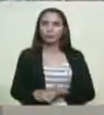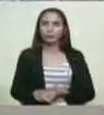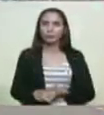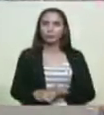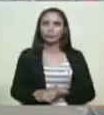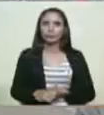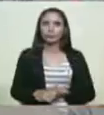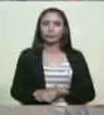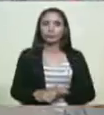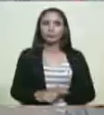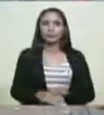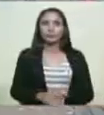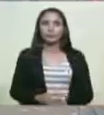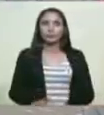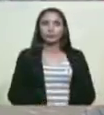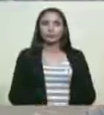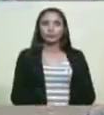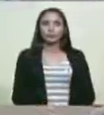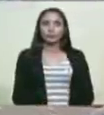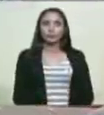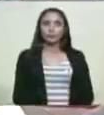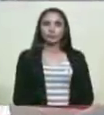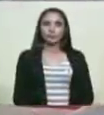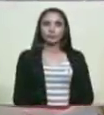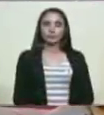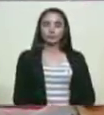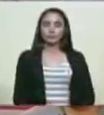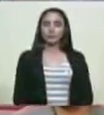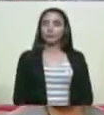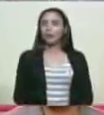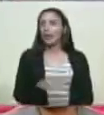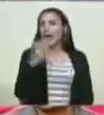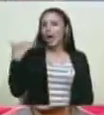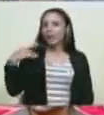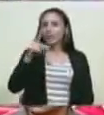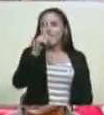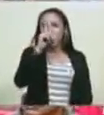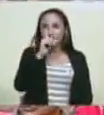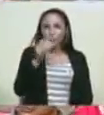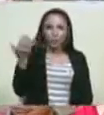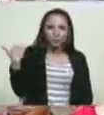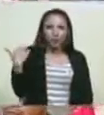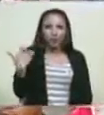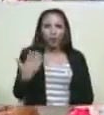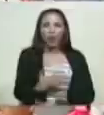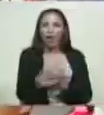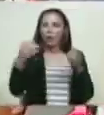Fíjense ustedes. Ustedes se acuerdan que hace un año eran las guarimbas, ¿verdad?